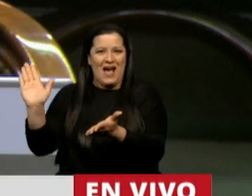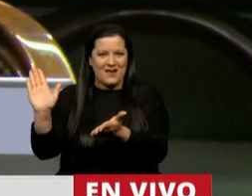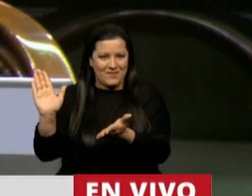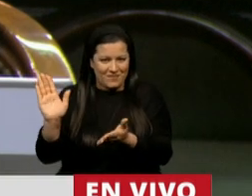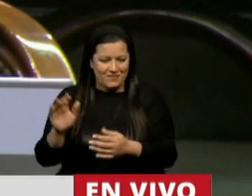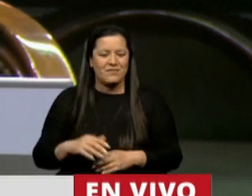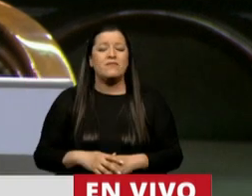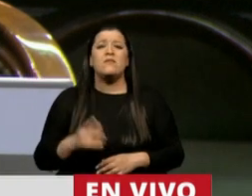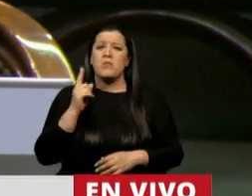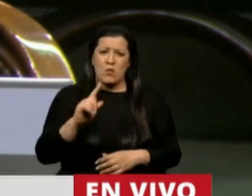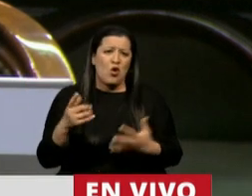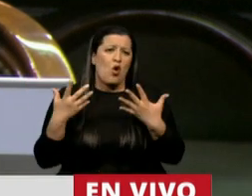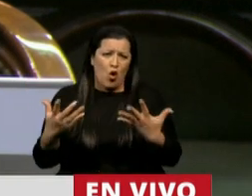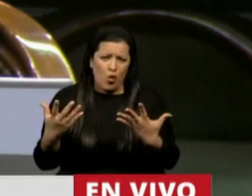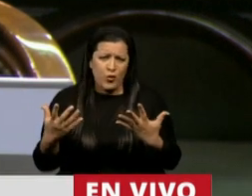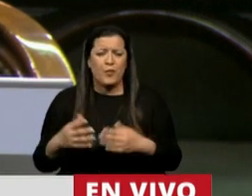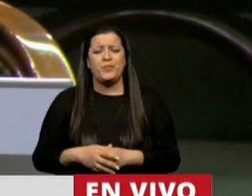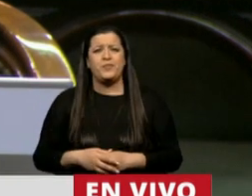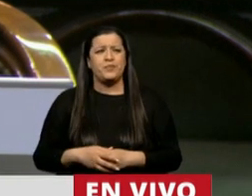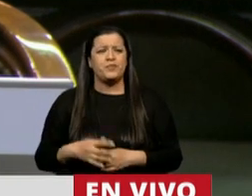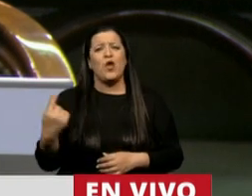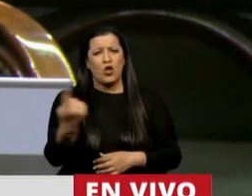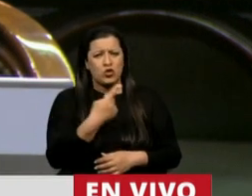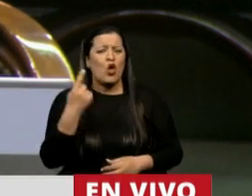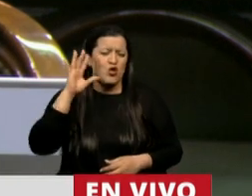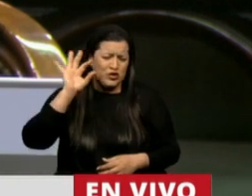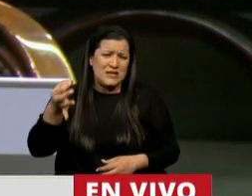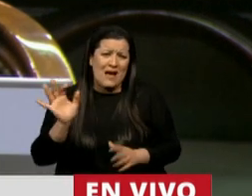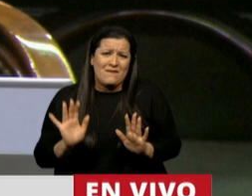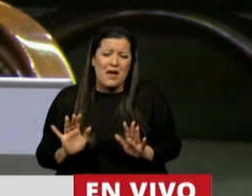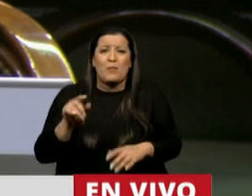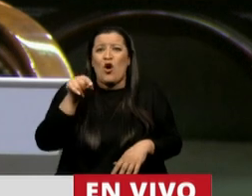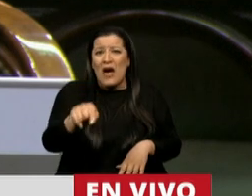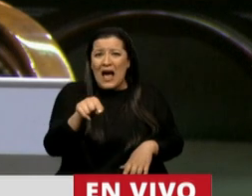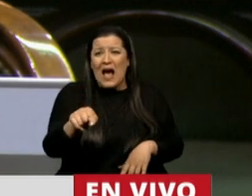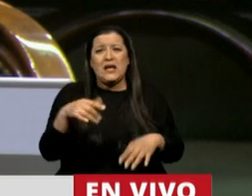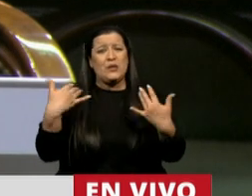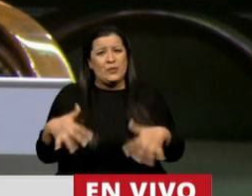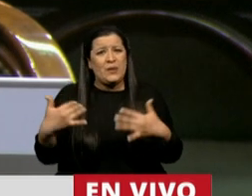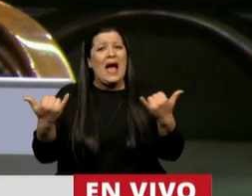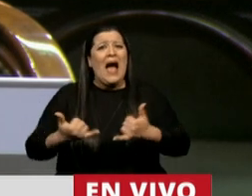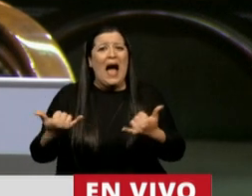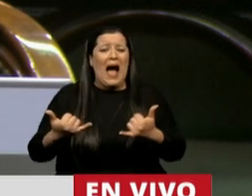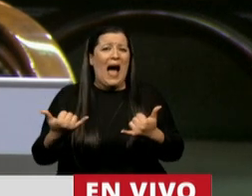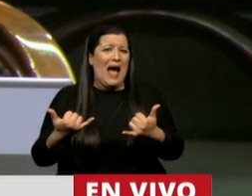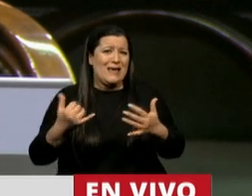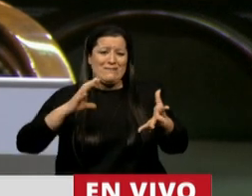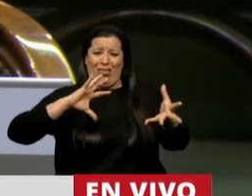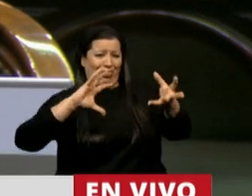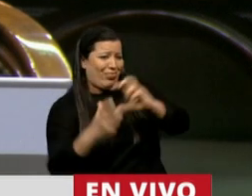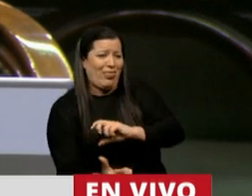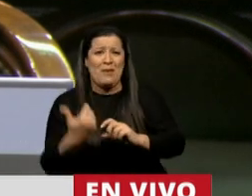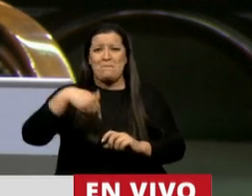eh Obviamente que sabemos que se producen daños colaterales sobre toda la